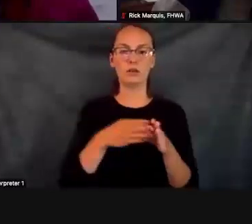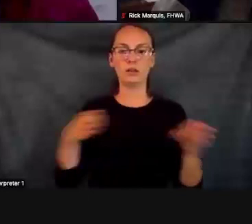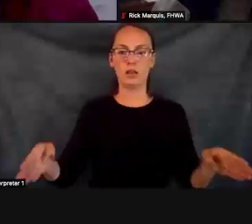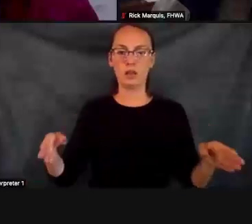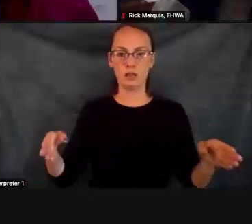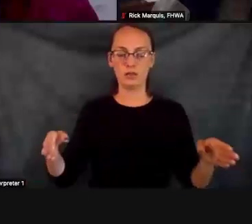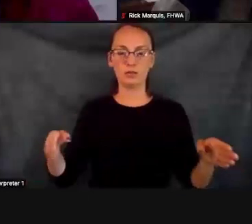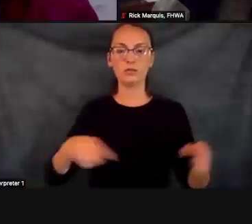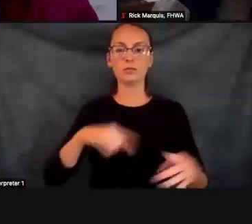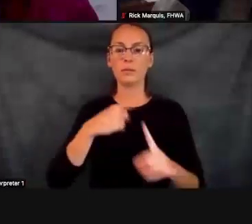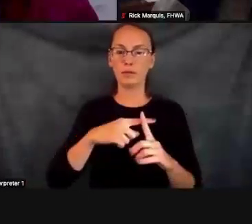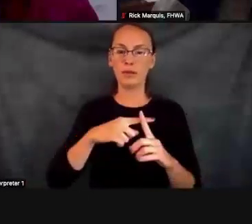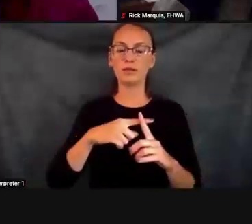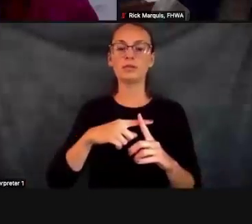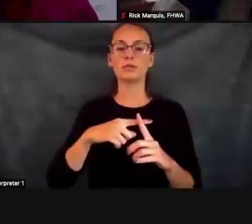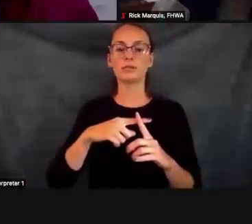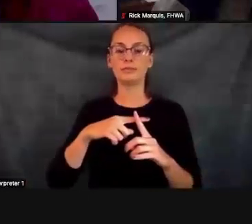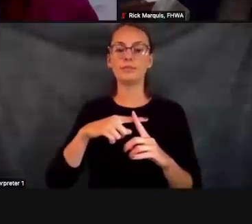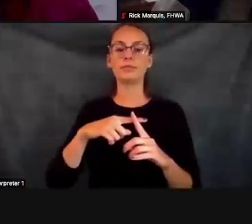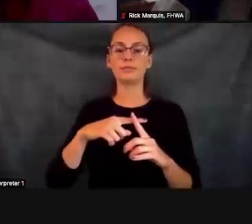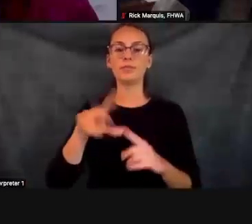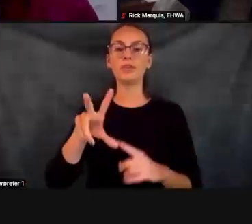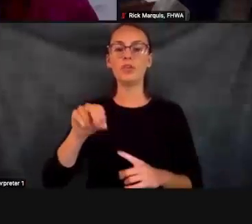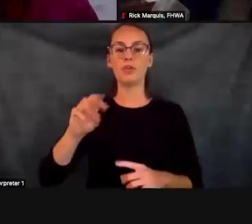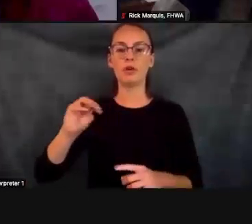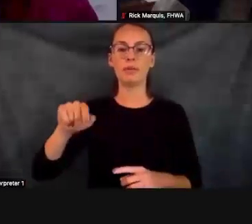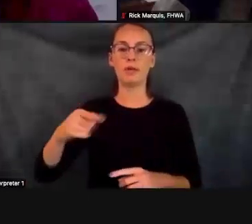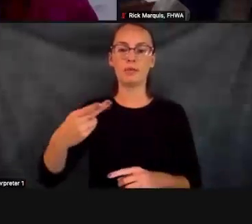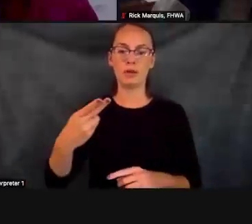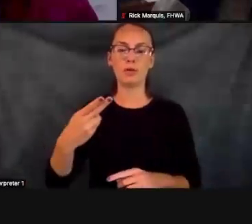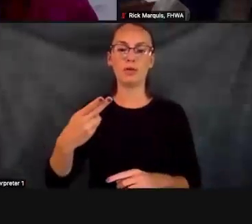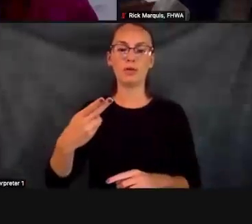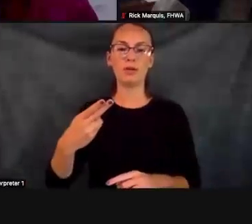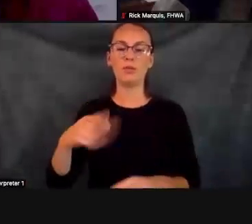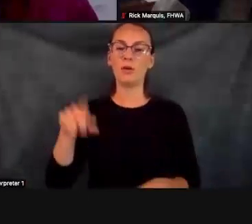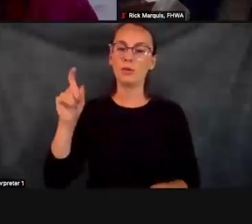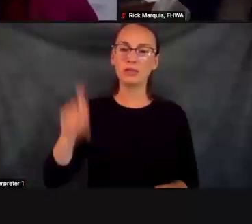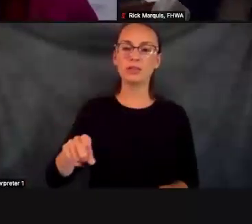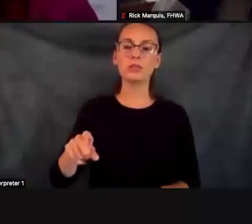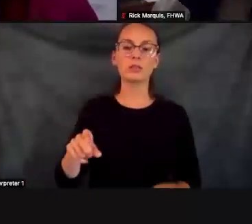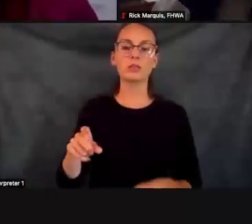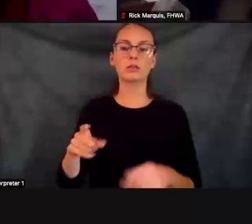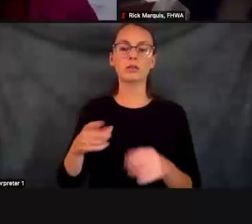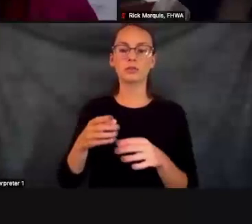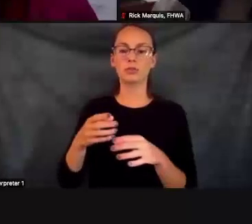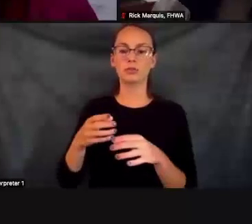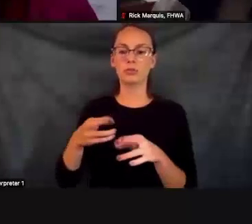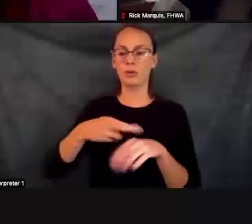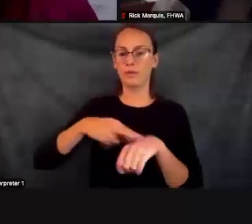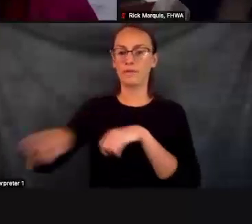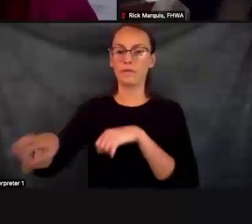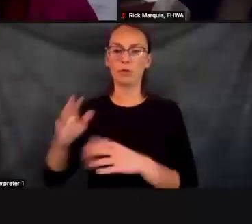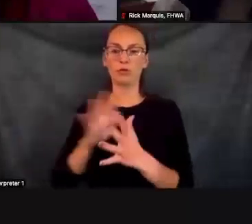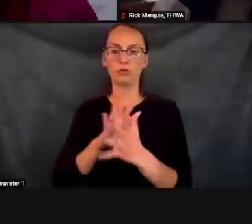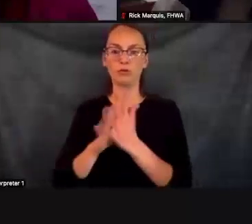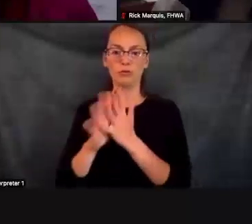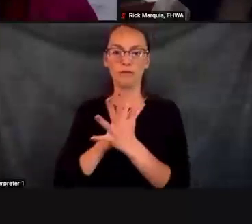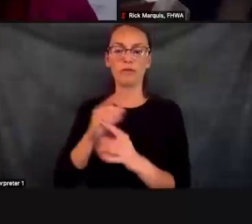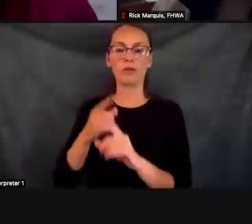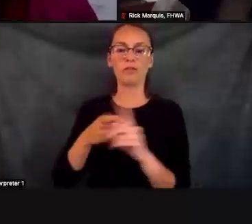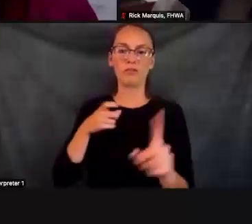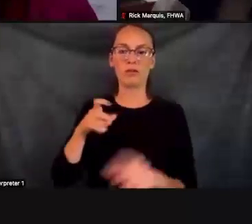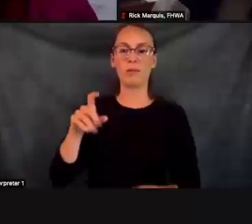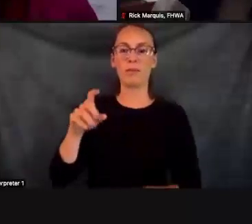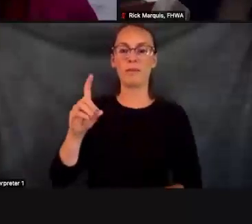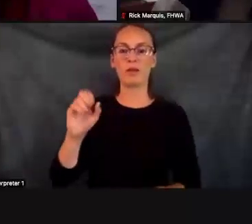un máximo de velocidad de 30 millas la hora y también reducir la velocidad y la cantidad de